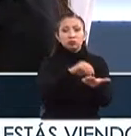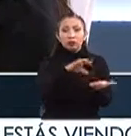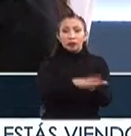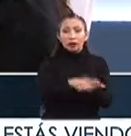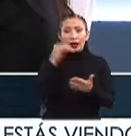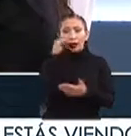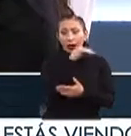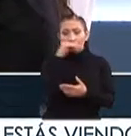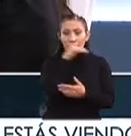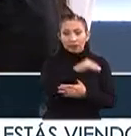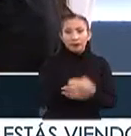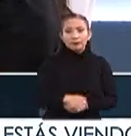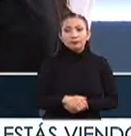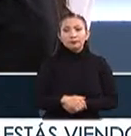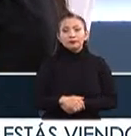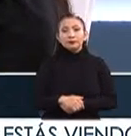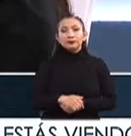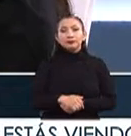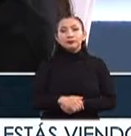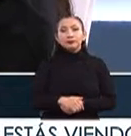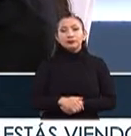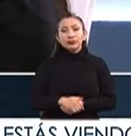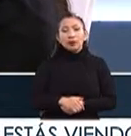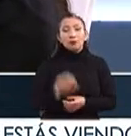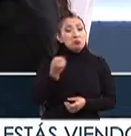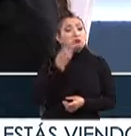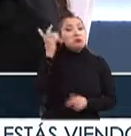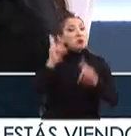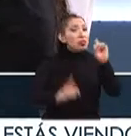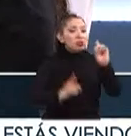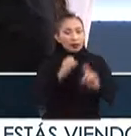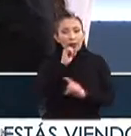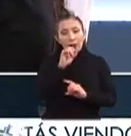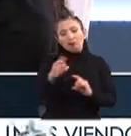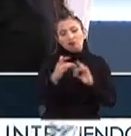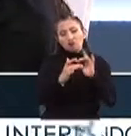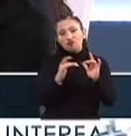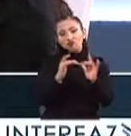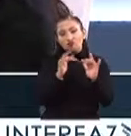manera gratuita. Y bueno, para cualquier duda también pueden